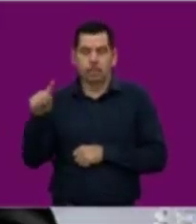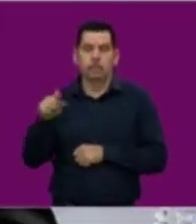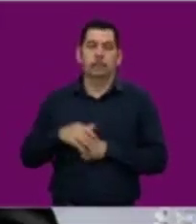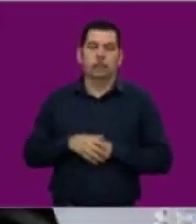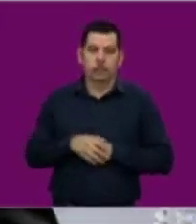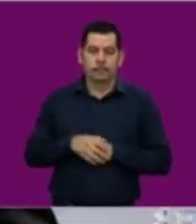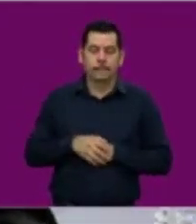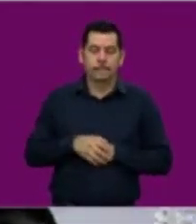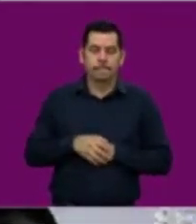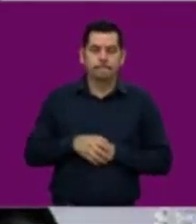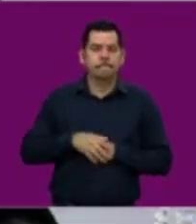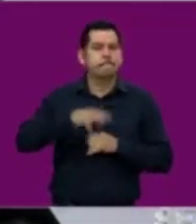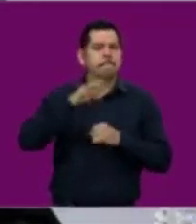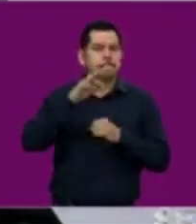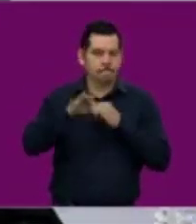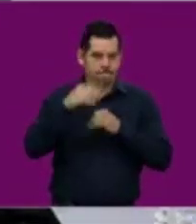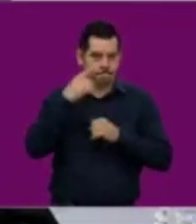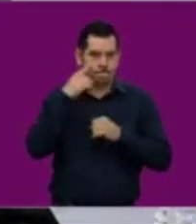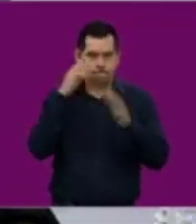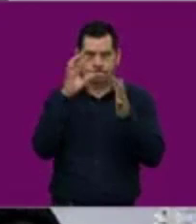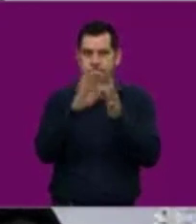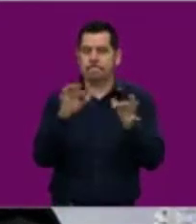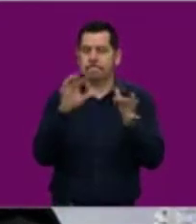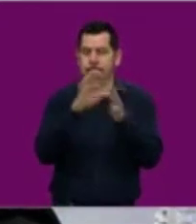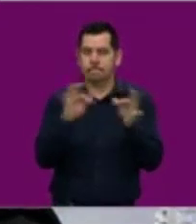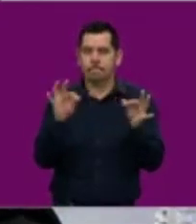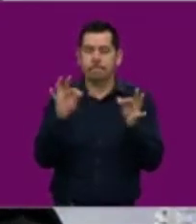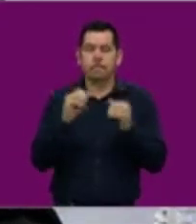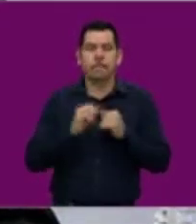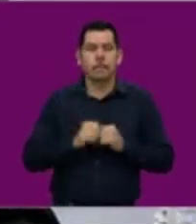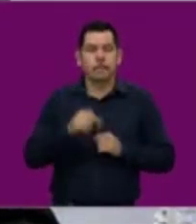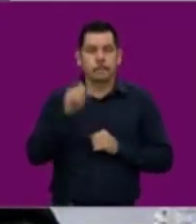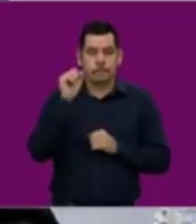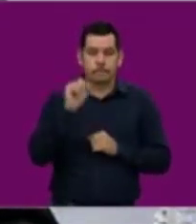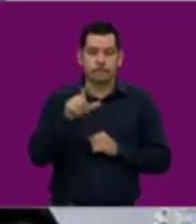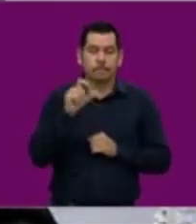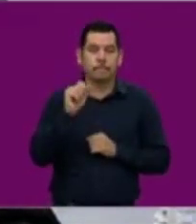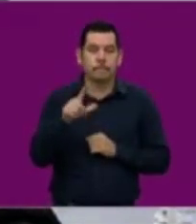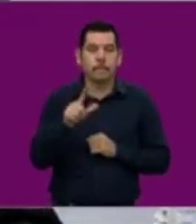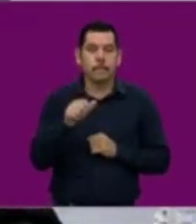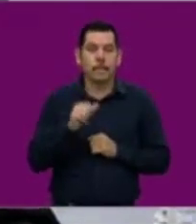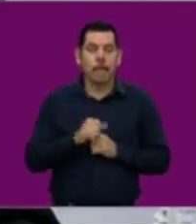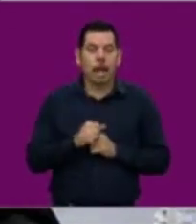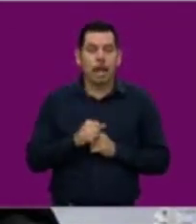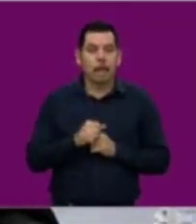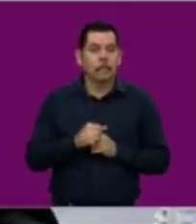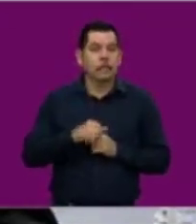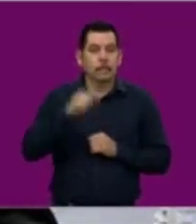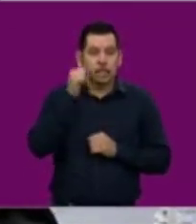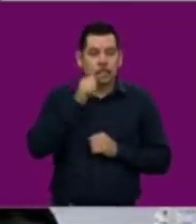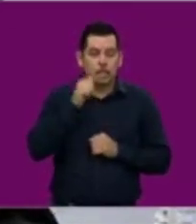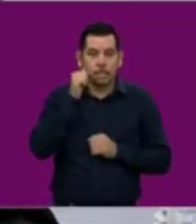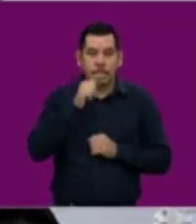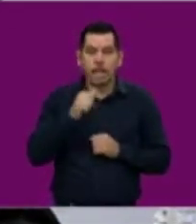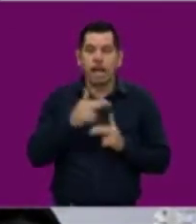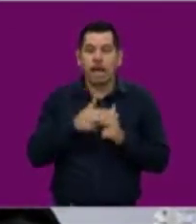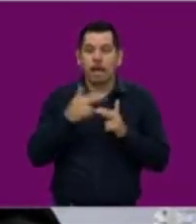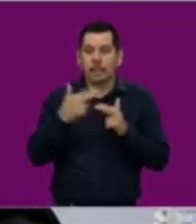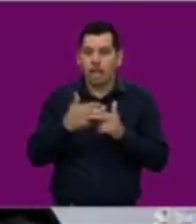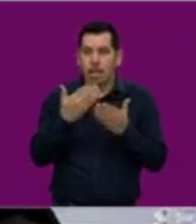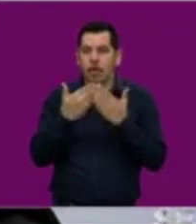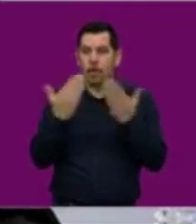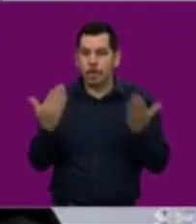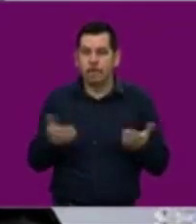finalmente recalcó que en todo momento y como hasta ahora tendremos en la compañía el